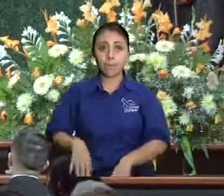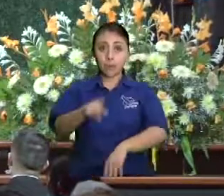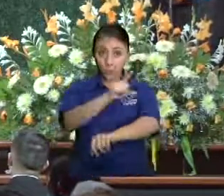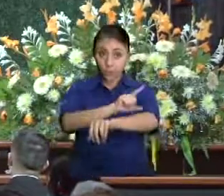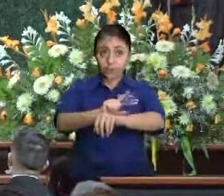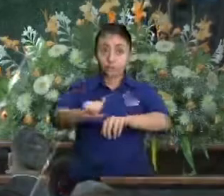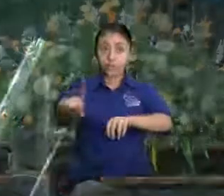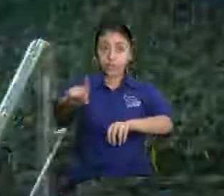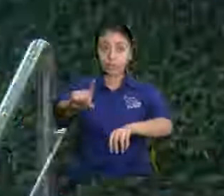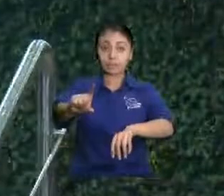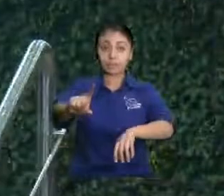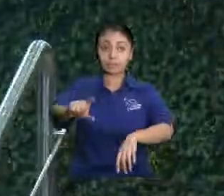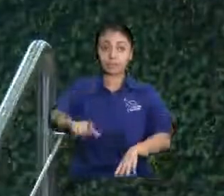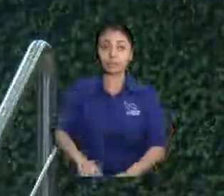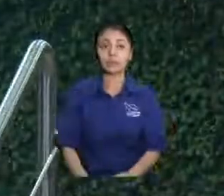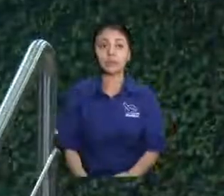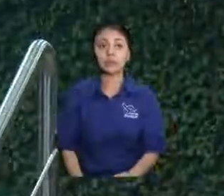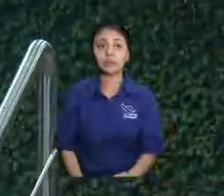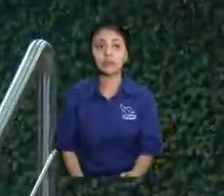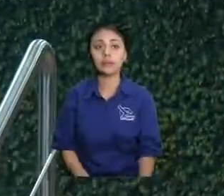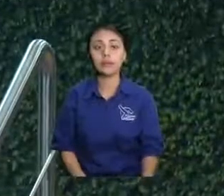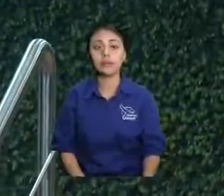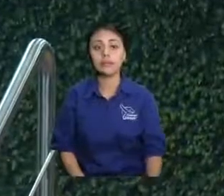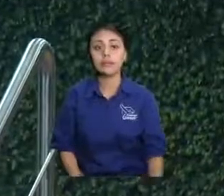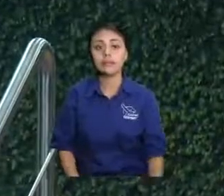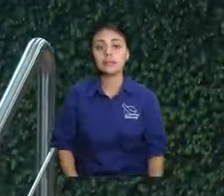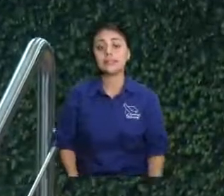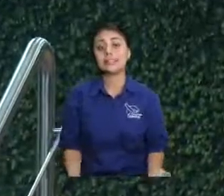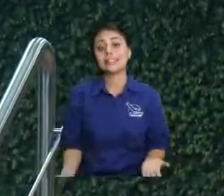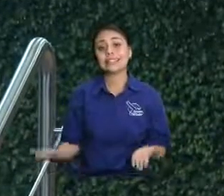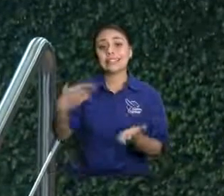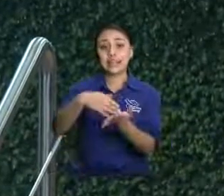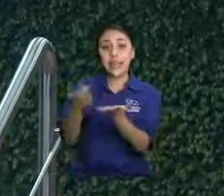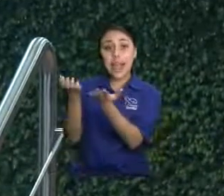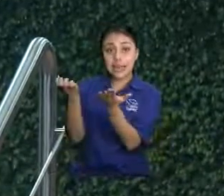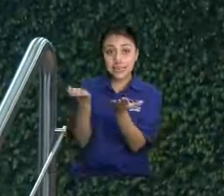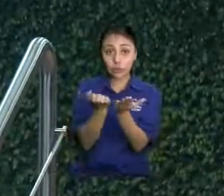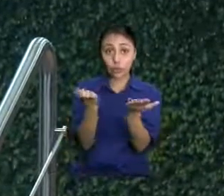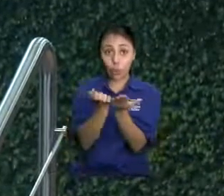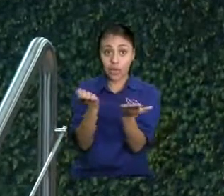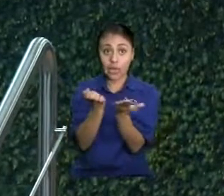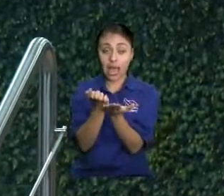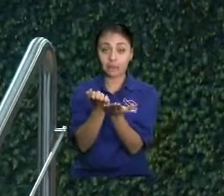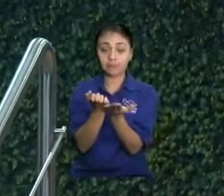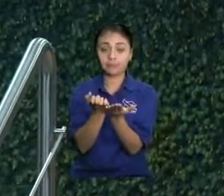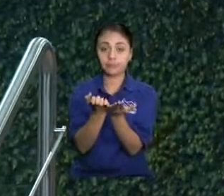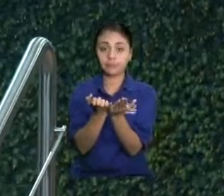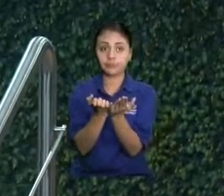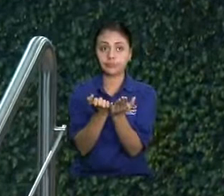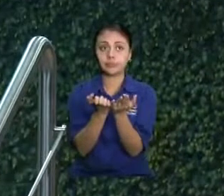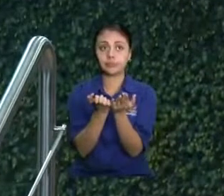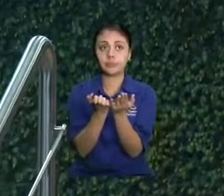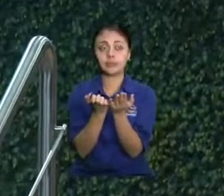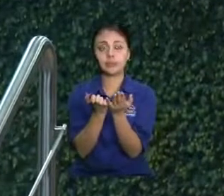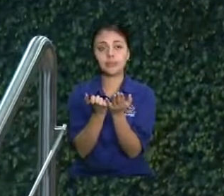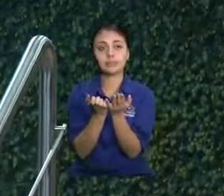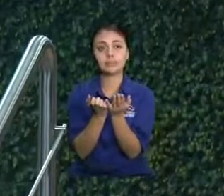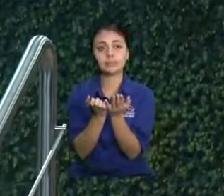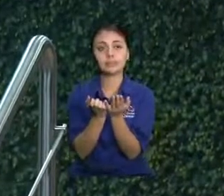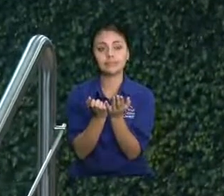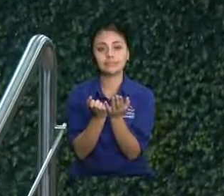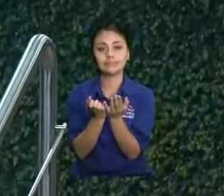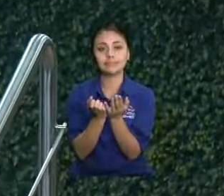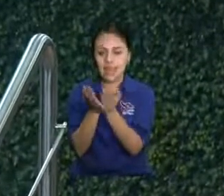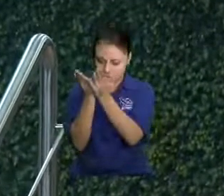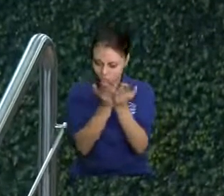Cuando entré a estudiar la Escuela Nacional Central de Ciencias Comerciales, en Lucia.